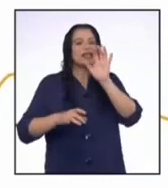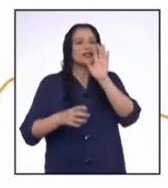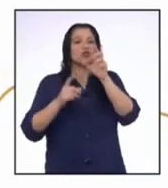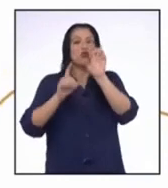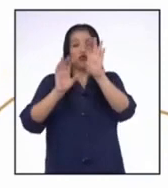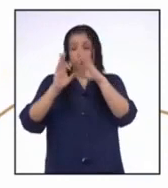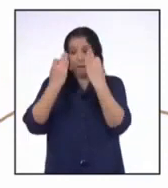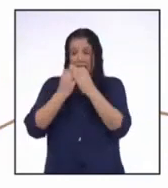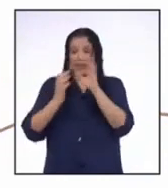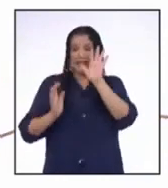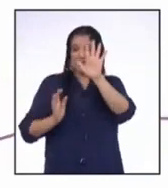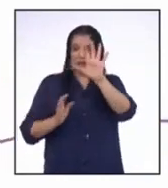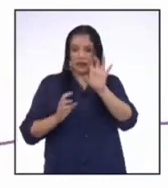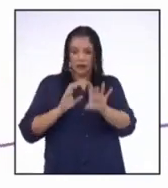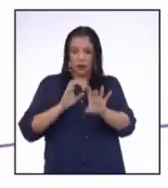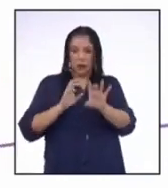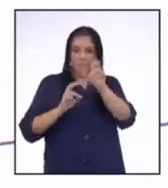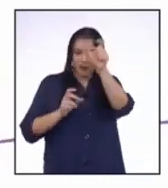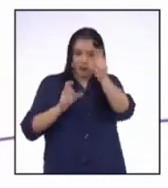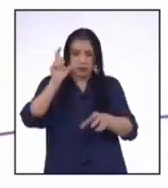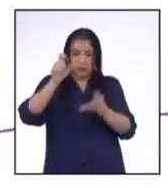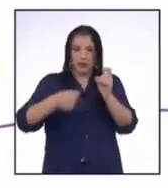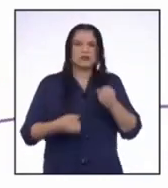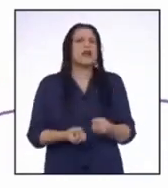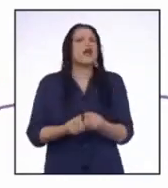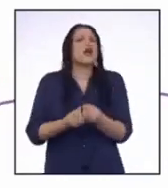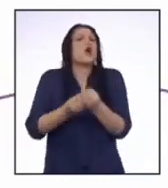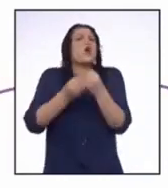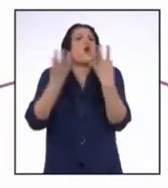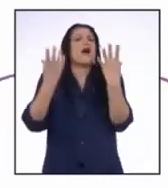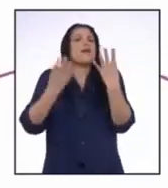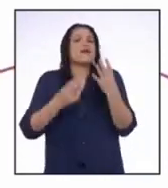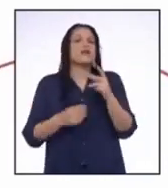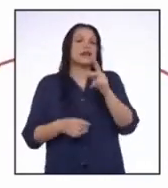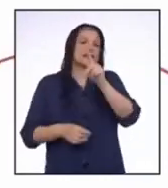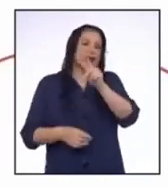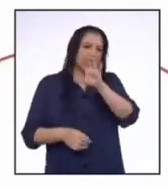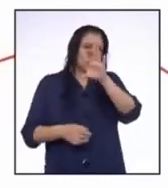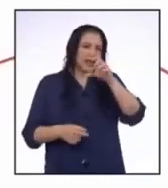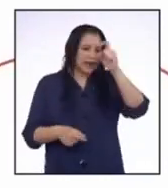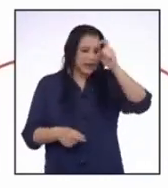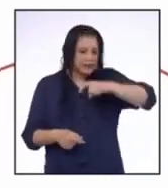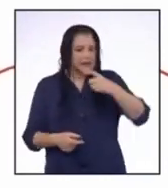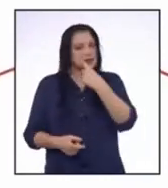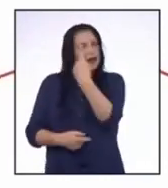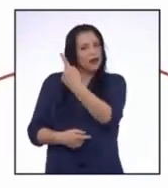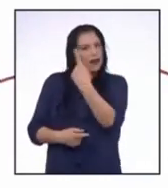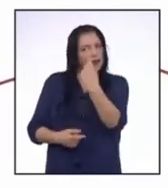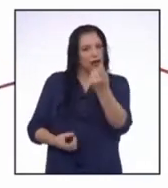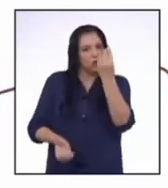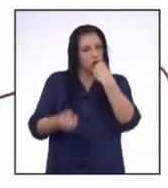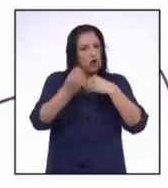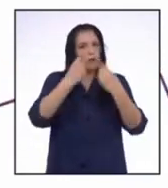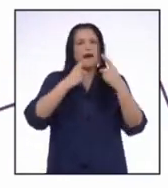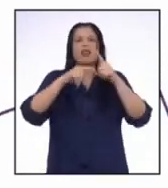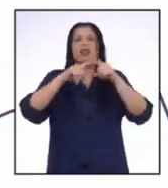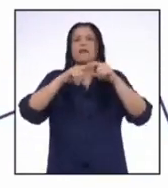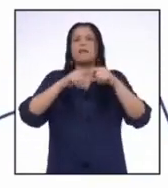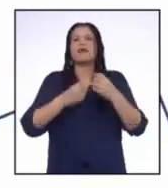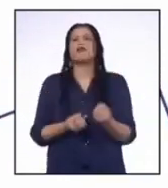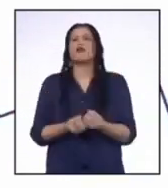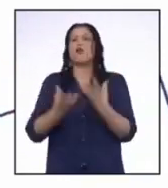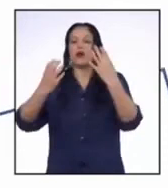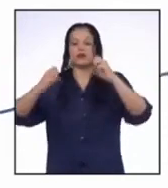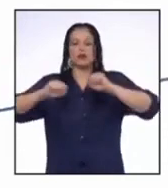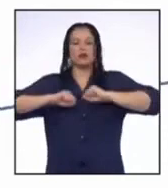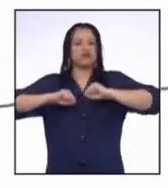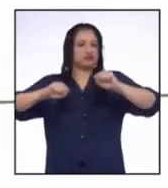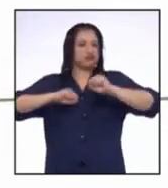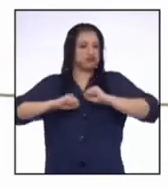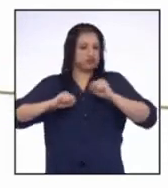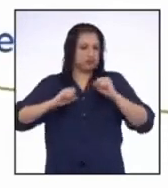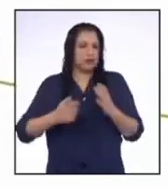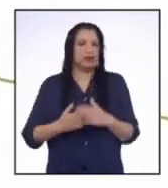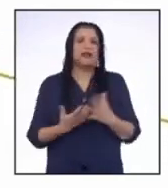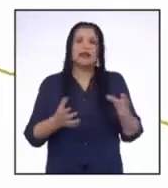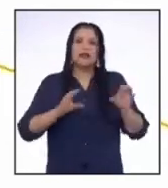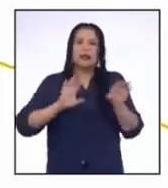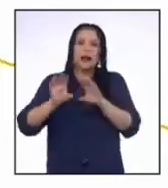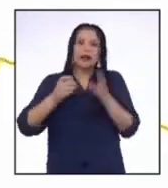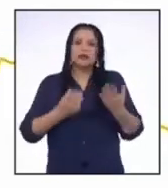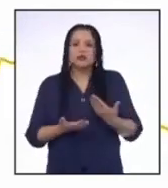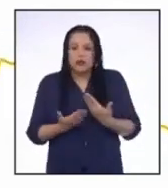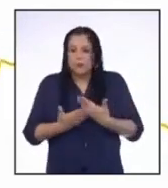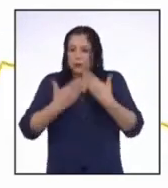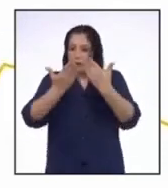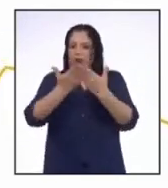personas de tu familia. Calcula la cantidad de calorías diarias que requiere cada uno según su nivel de actividad física. Elabora